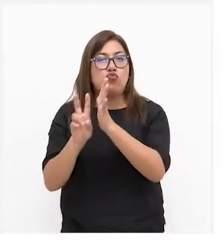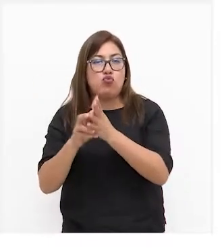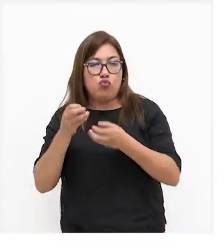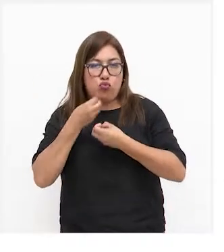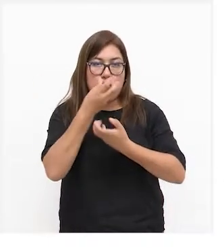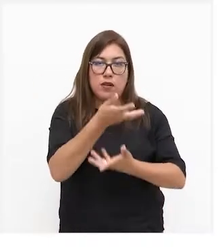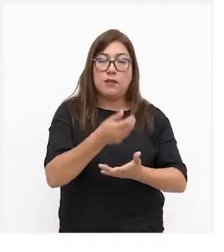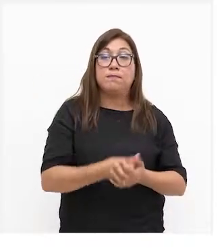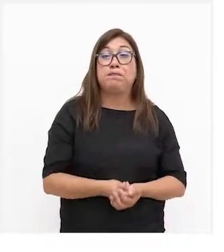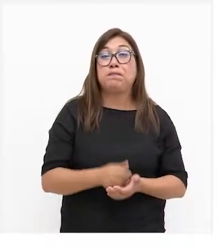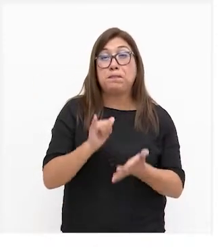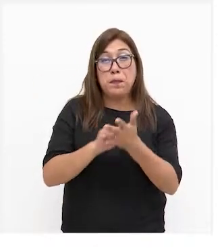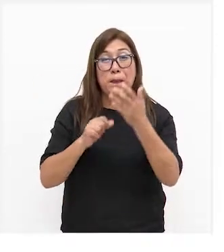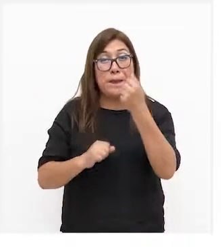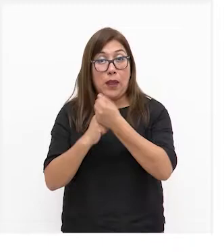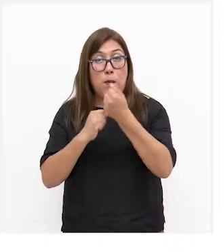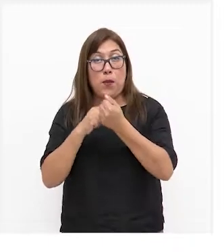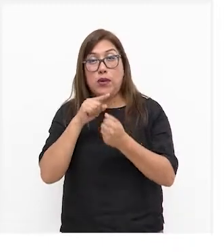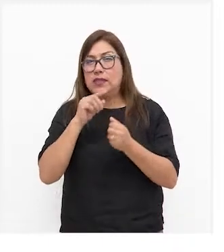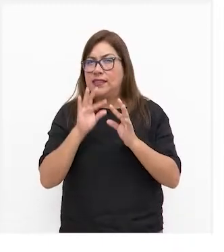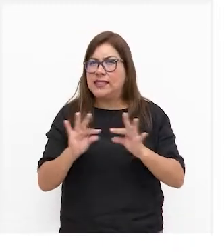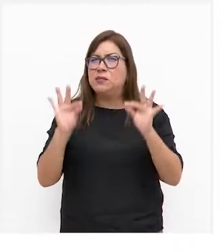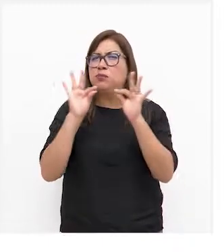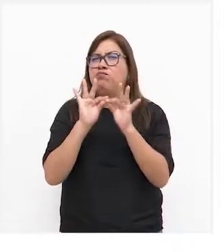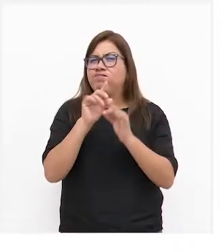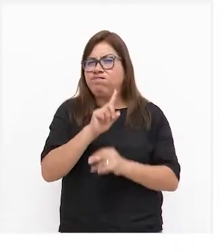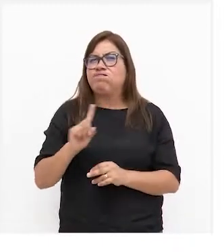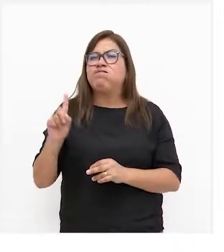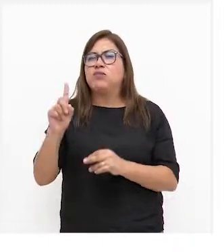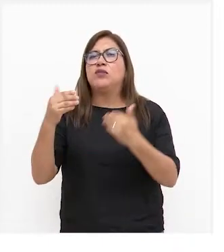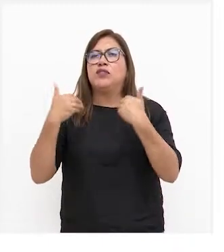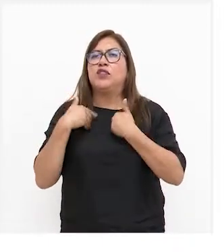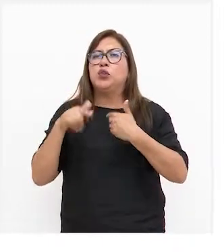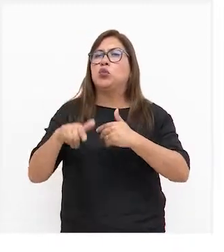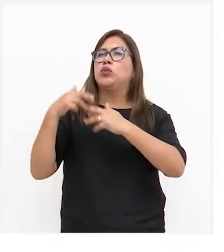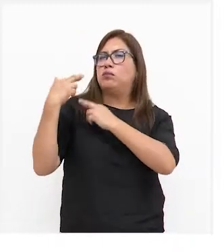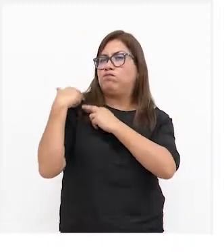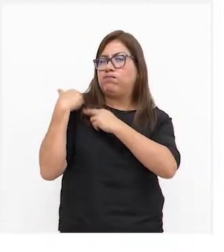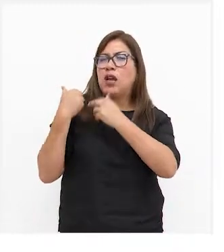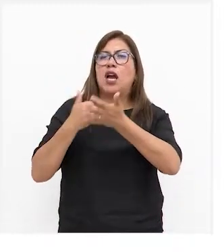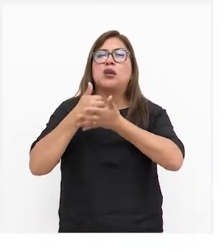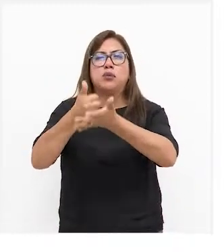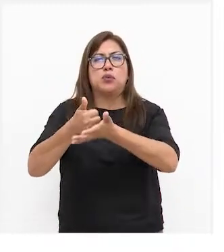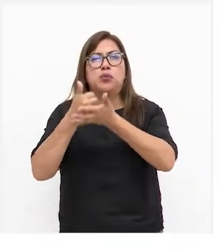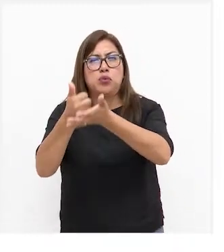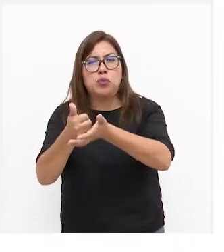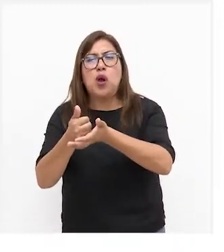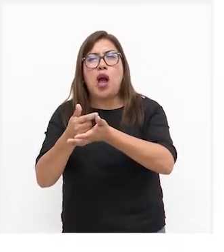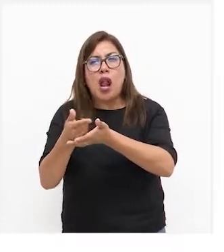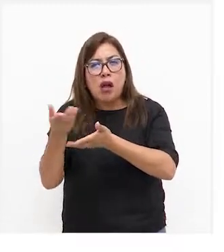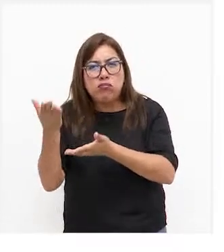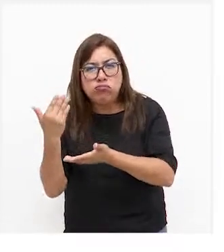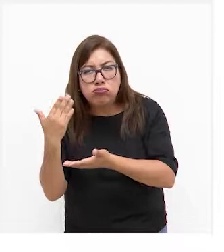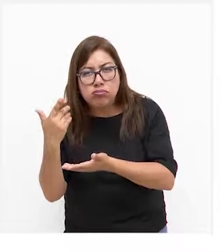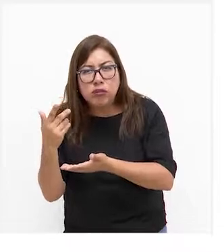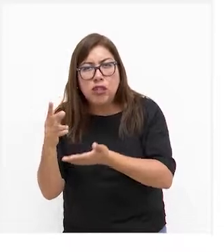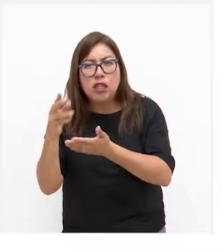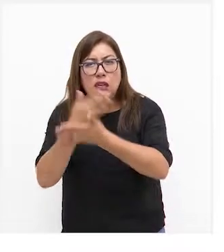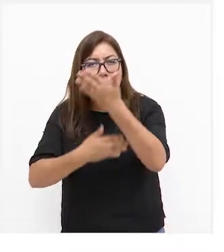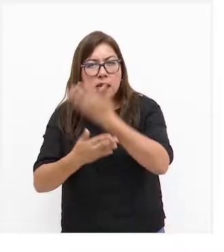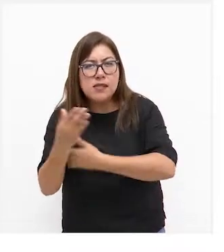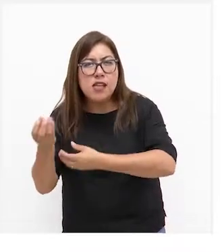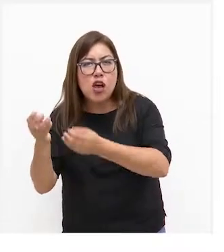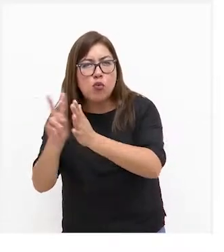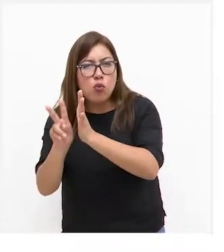En este sentido, los apoyos excepcionales tienen como principal función el ayudar a interpretar la voluntad de la